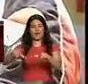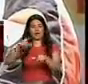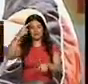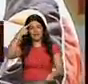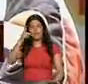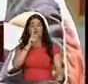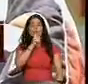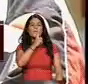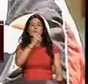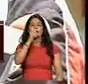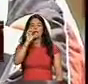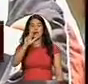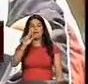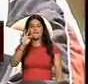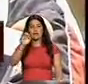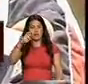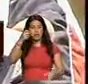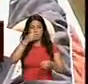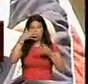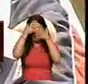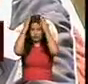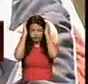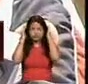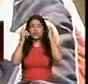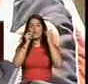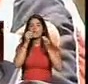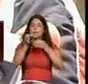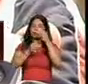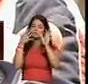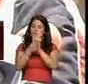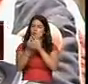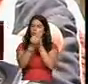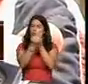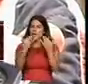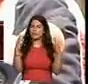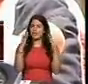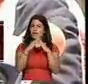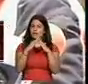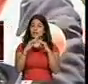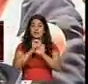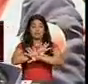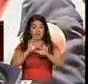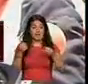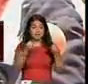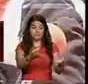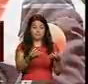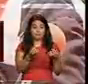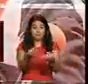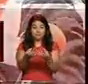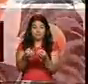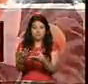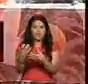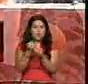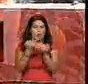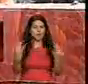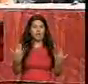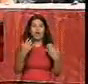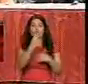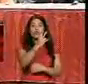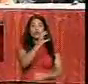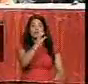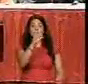en la expectativas de la gran misión vivienda se han entregado más de 300,000 en dos años y los